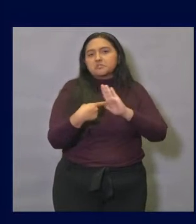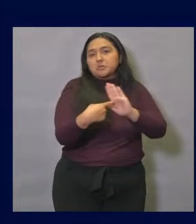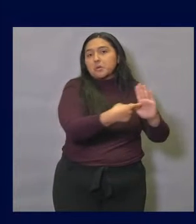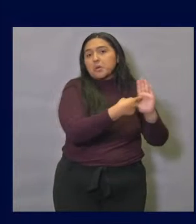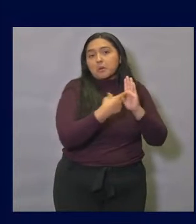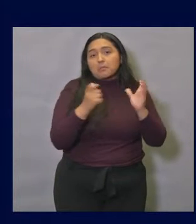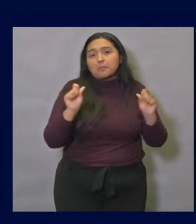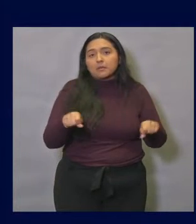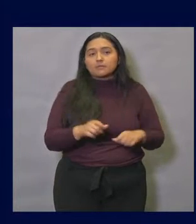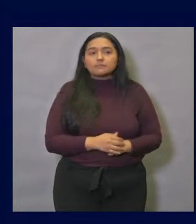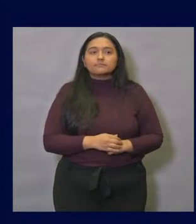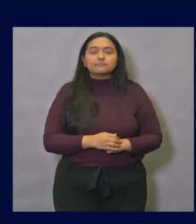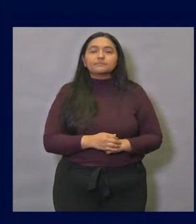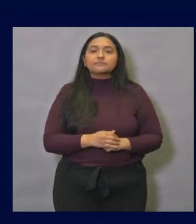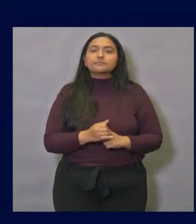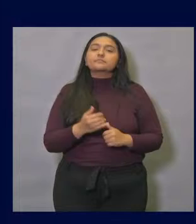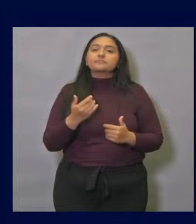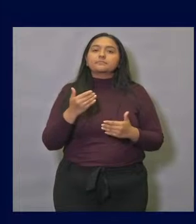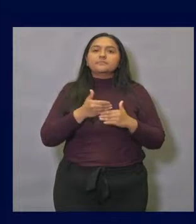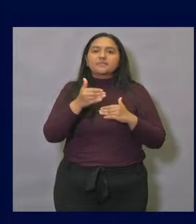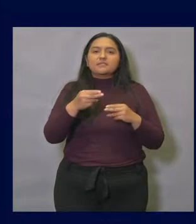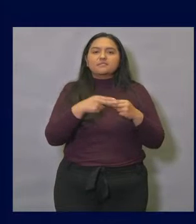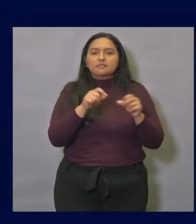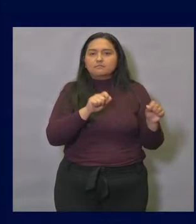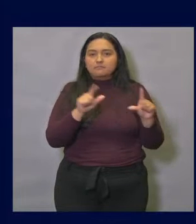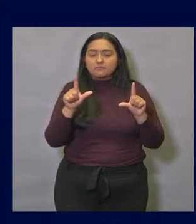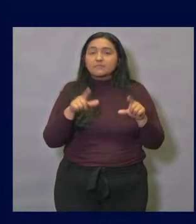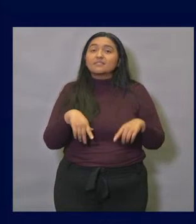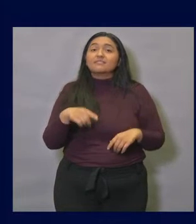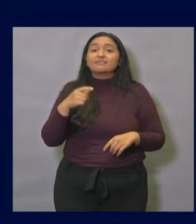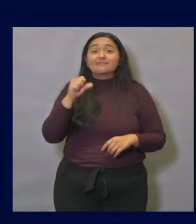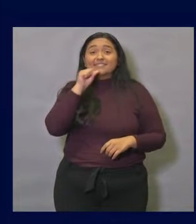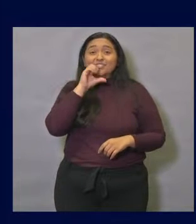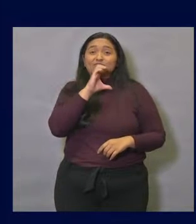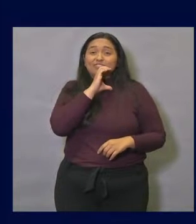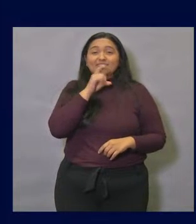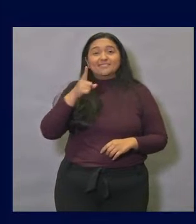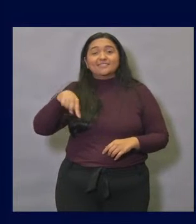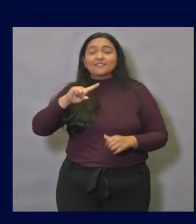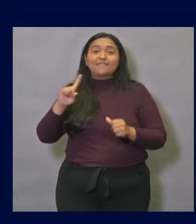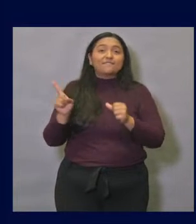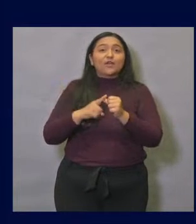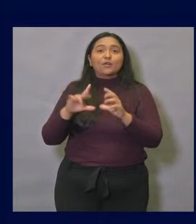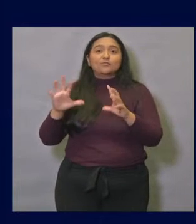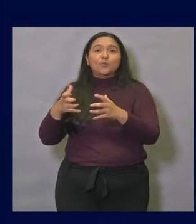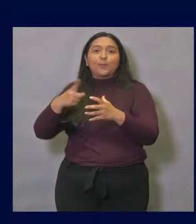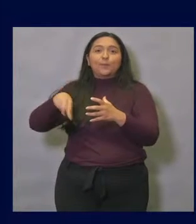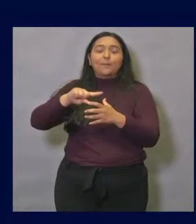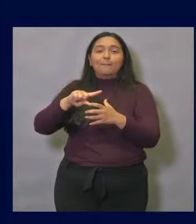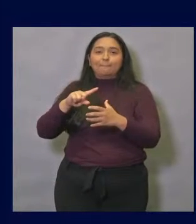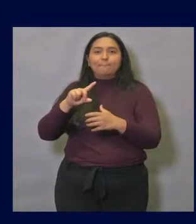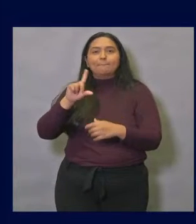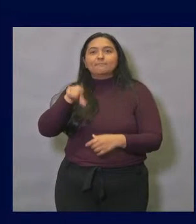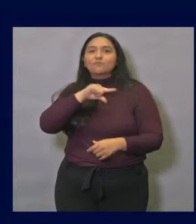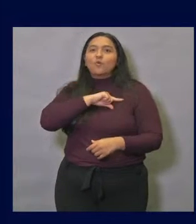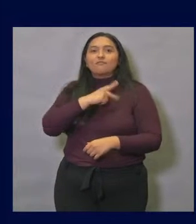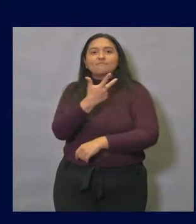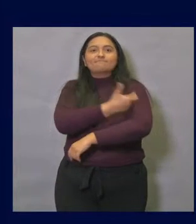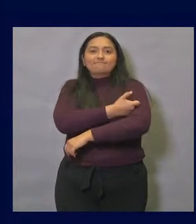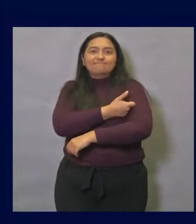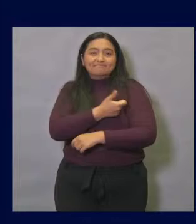Las personas mayores estuvieron entre los primeros residentes del condado de Los Ángeles en ser elegibles para la vacuna de